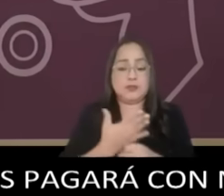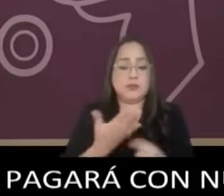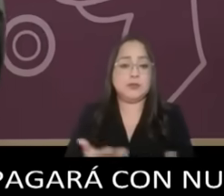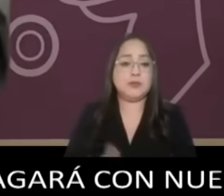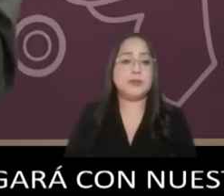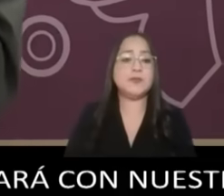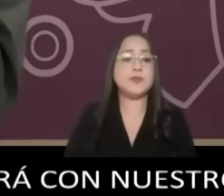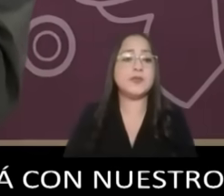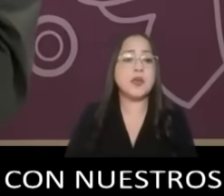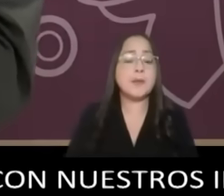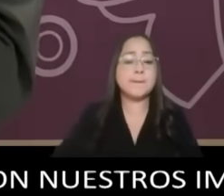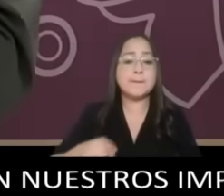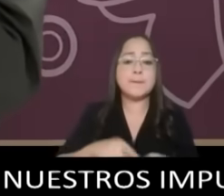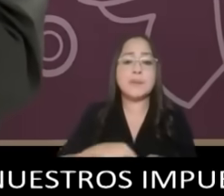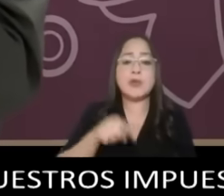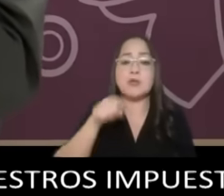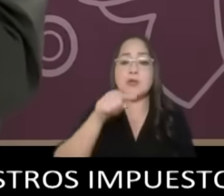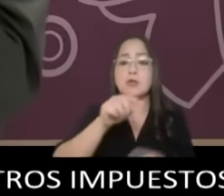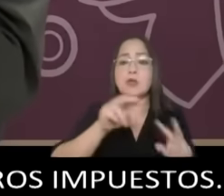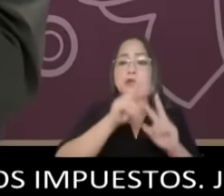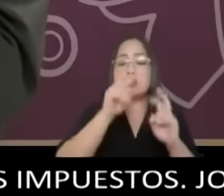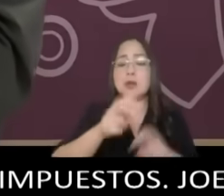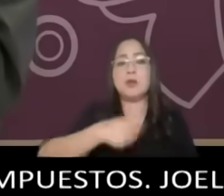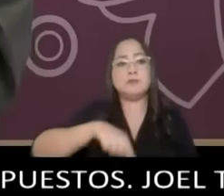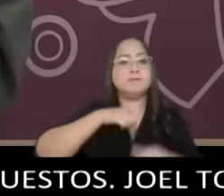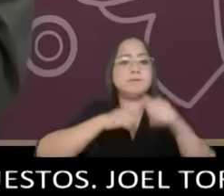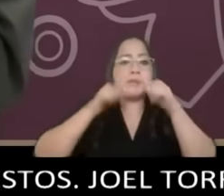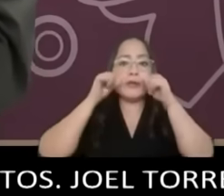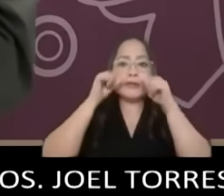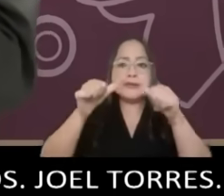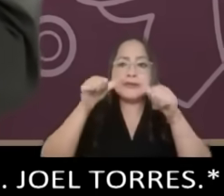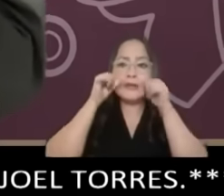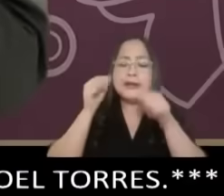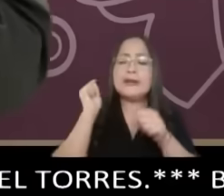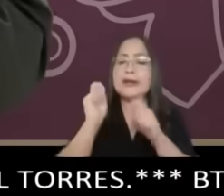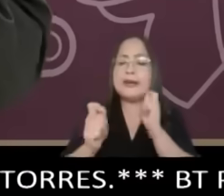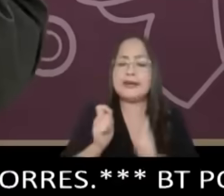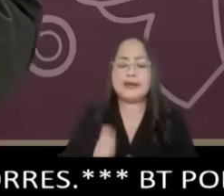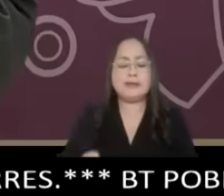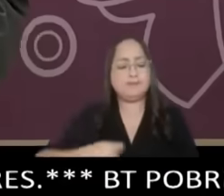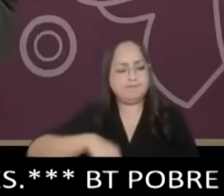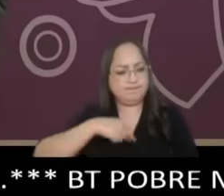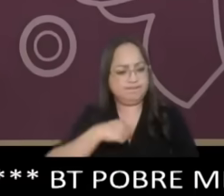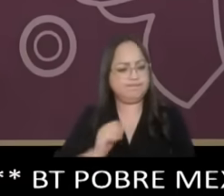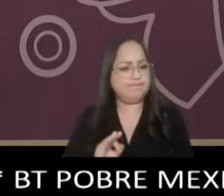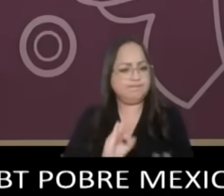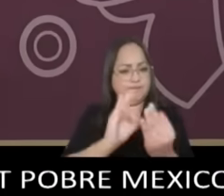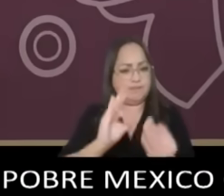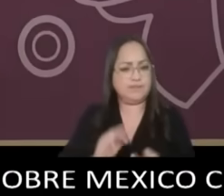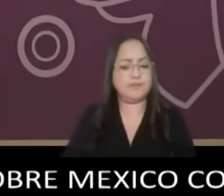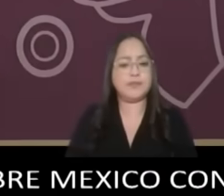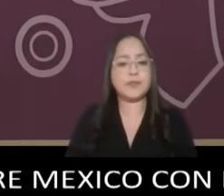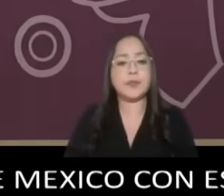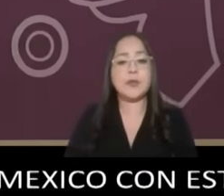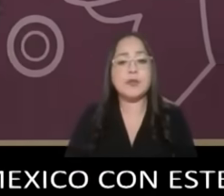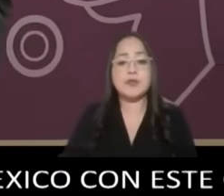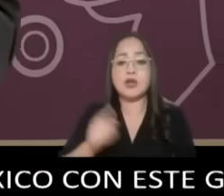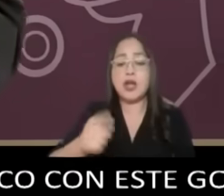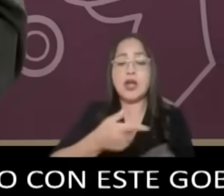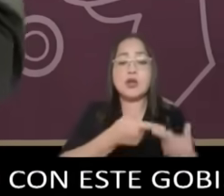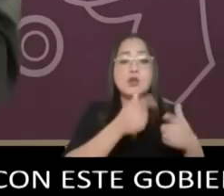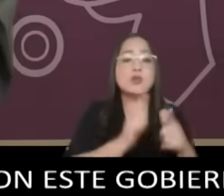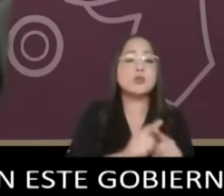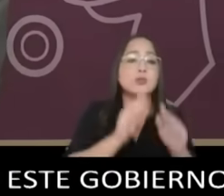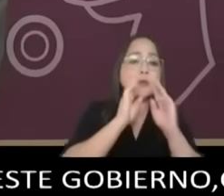reportajes podrían pues tener la tendencia a que alguno de los grupos de la delincuencia organizada que están en